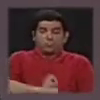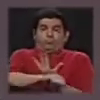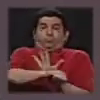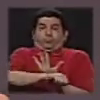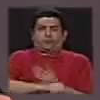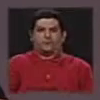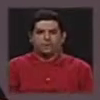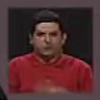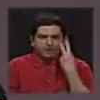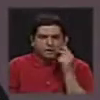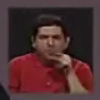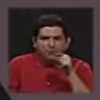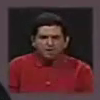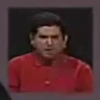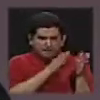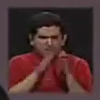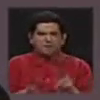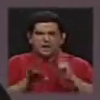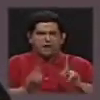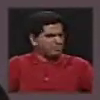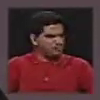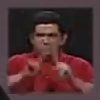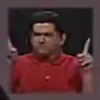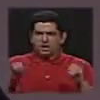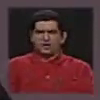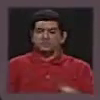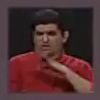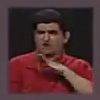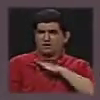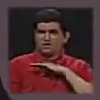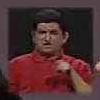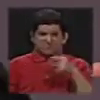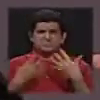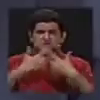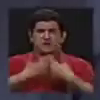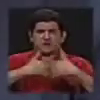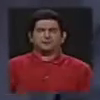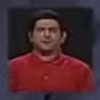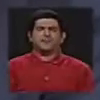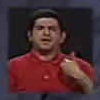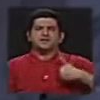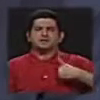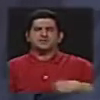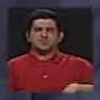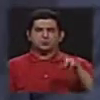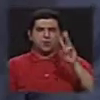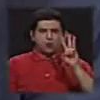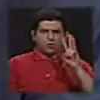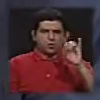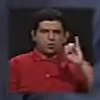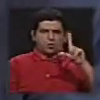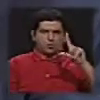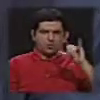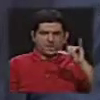ver cómo es que preparan un contrato tan diferente y tan favorecedor de una concesionaria. Don Willy, digamos, elementos